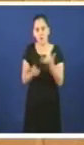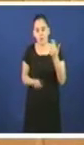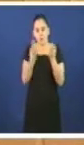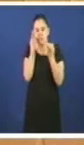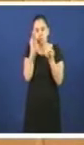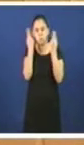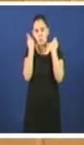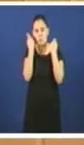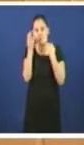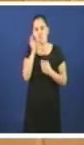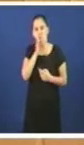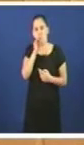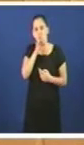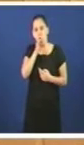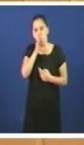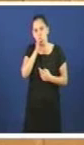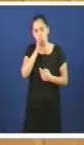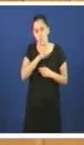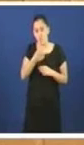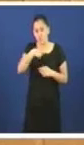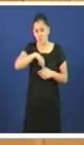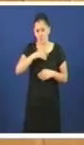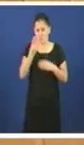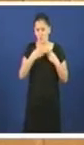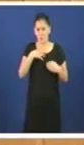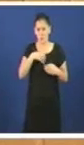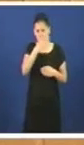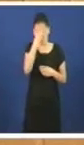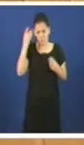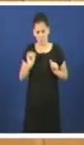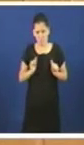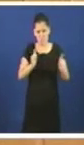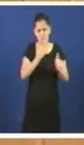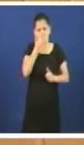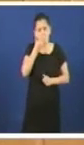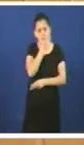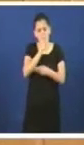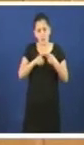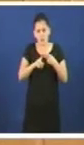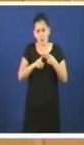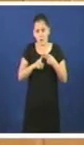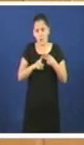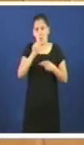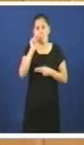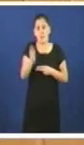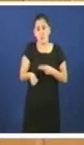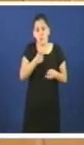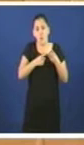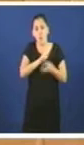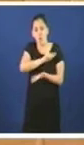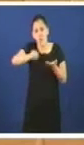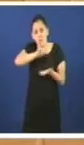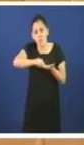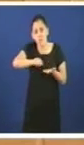nos no podemos es cáncer quedan de scola a cátedra o púlpito a tribunal tribunal oficina no